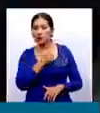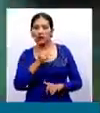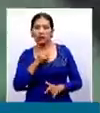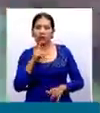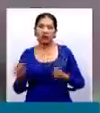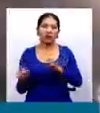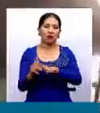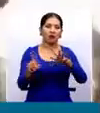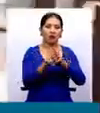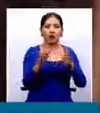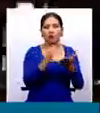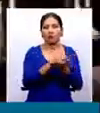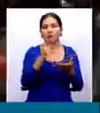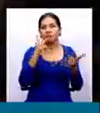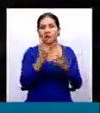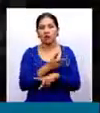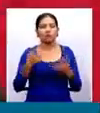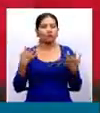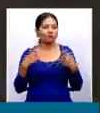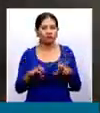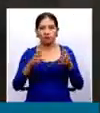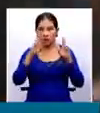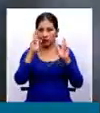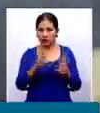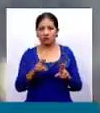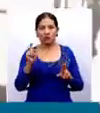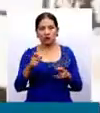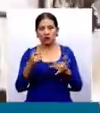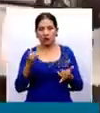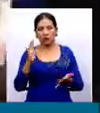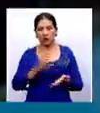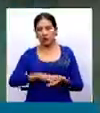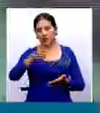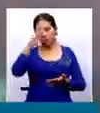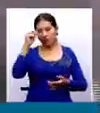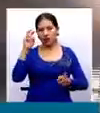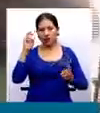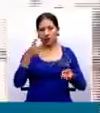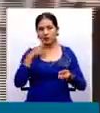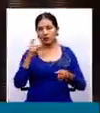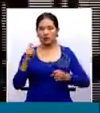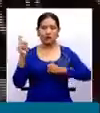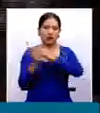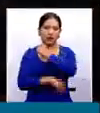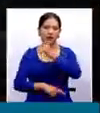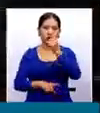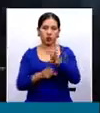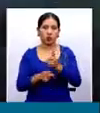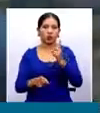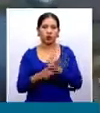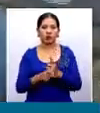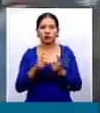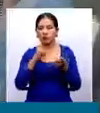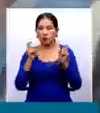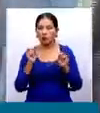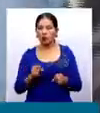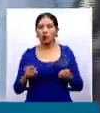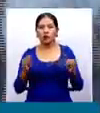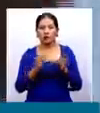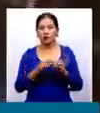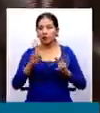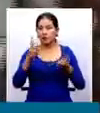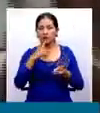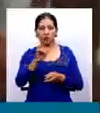si no fuese en realidad un debido proceso, vamos a fomentar para que esto se agrave y pueda existir mayores consecuencias,